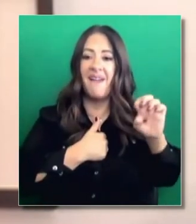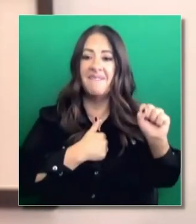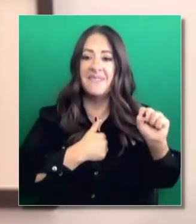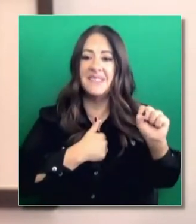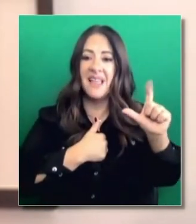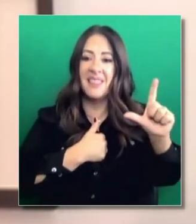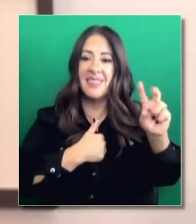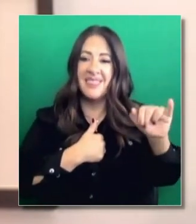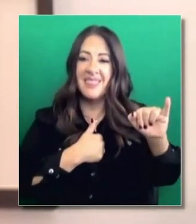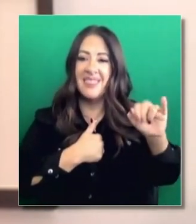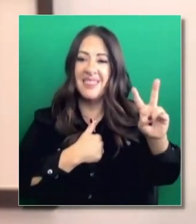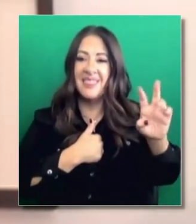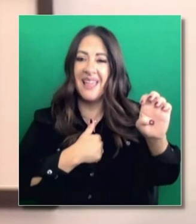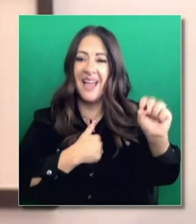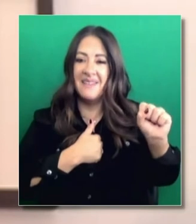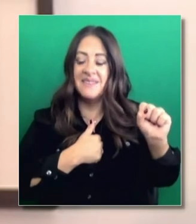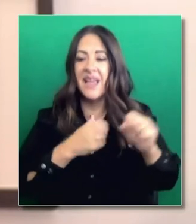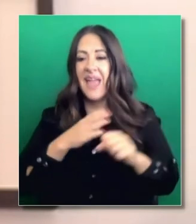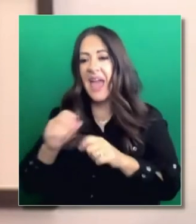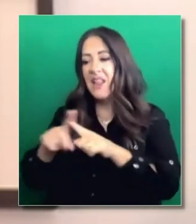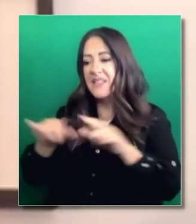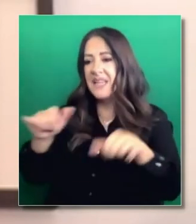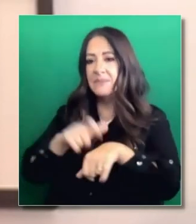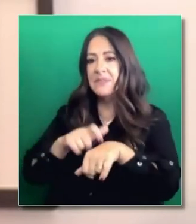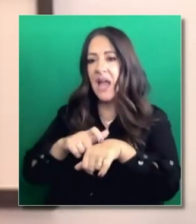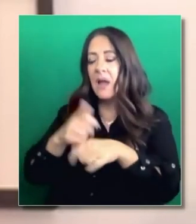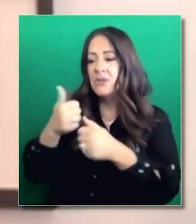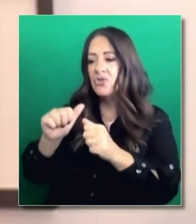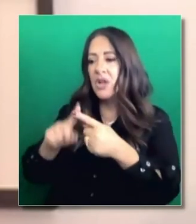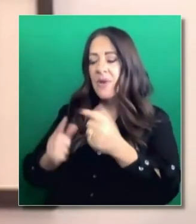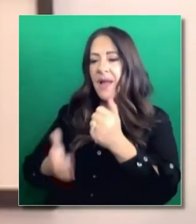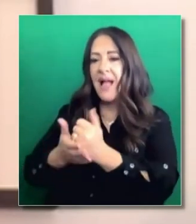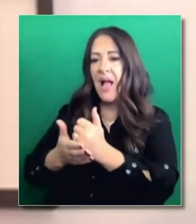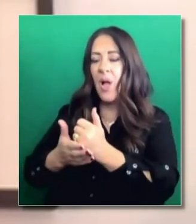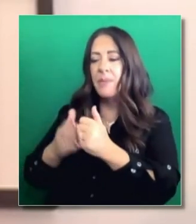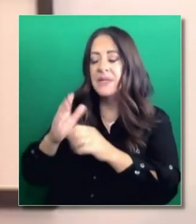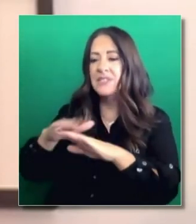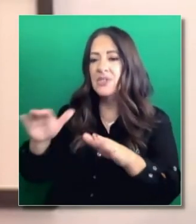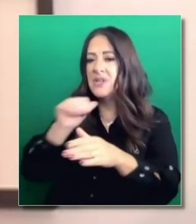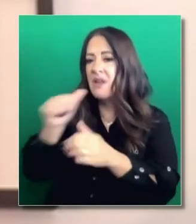estamos sobreviviendo y a la vez trabajando para